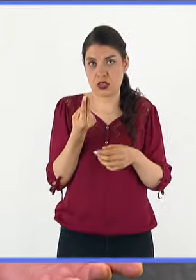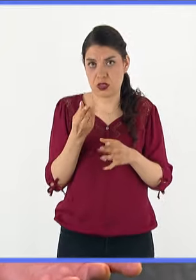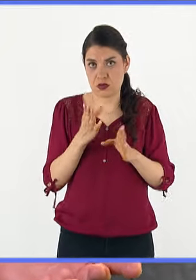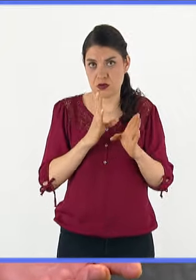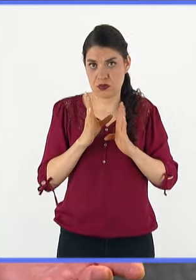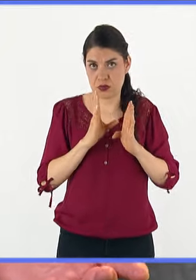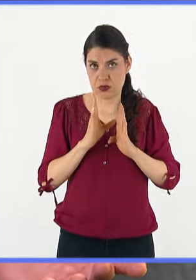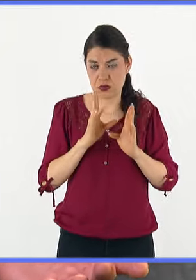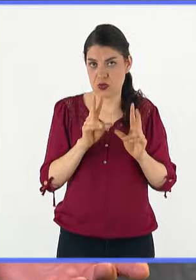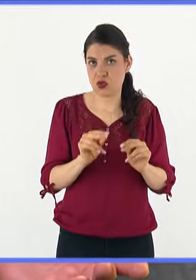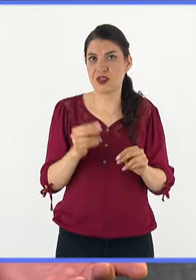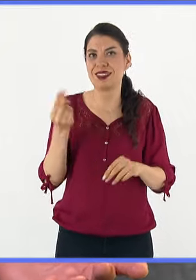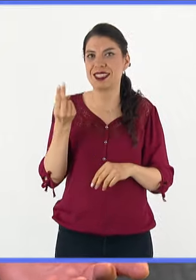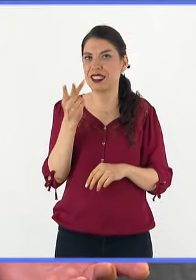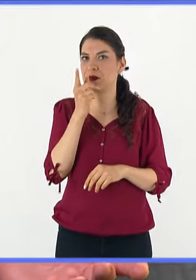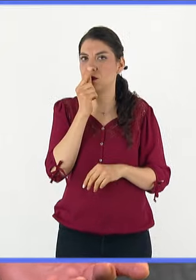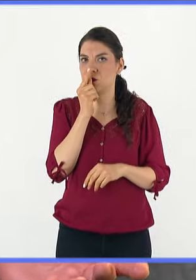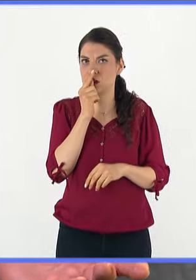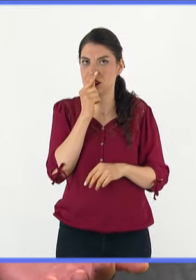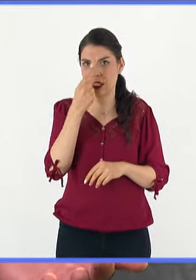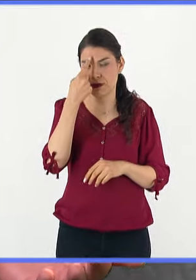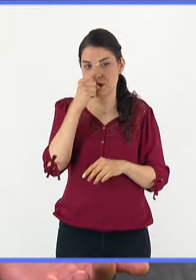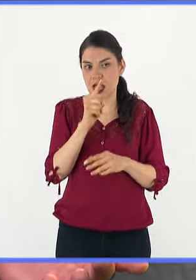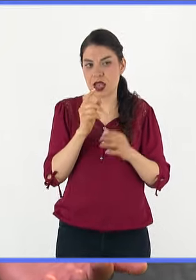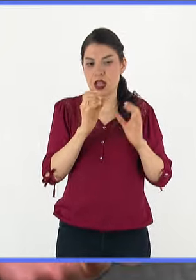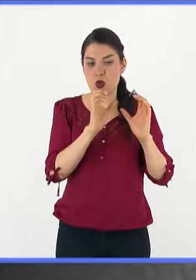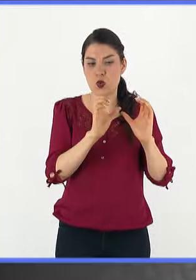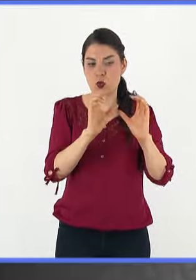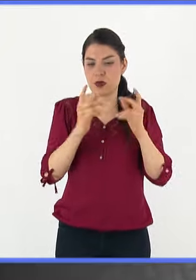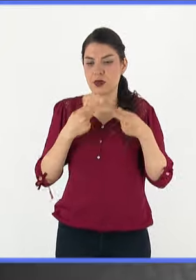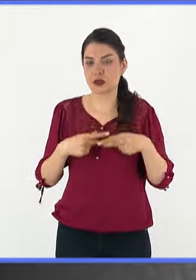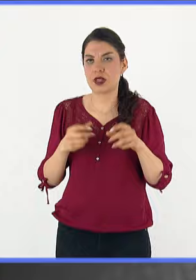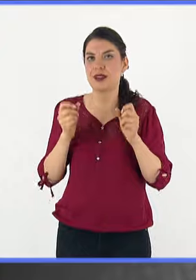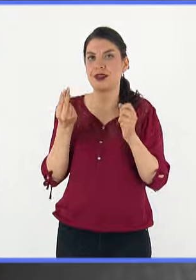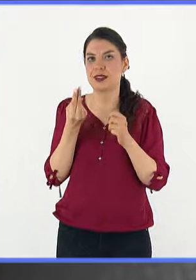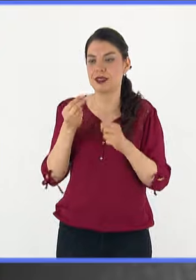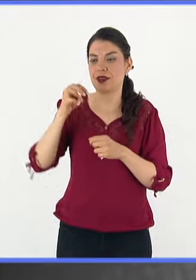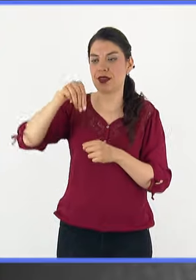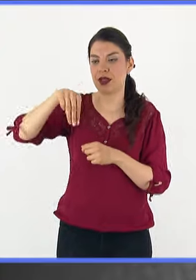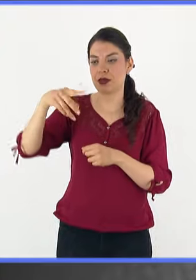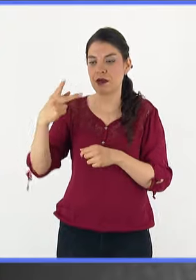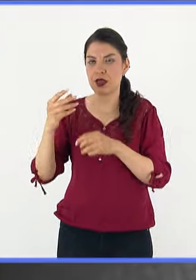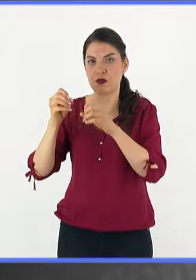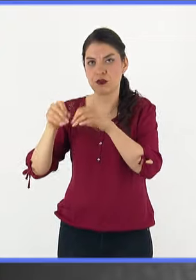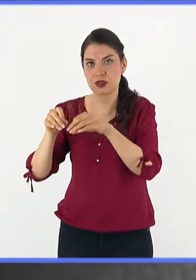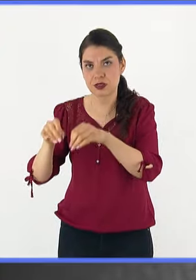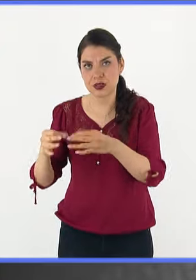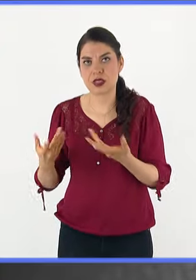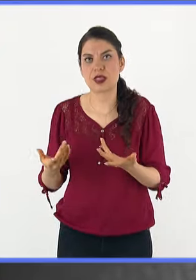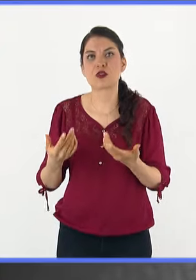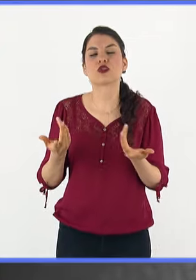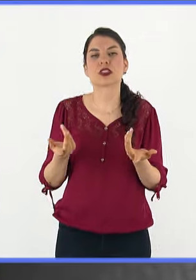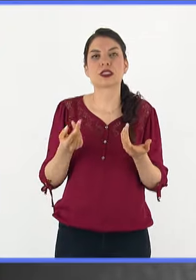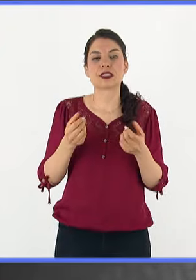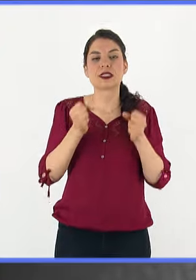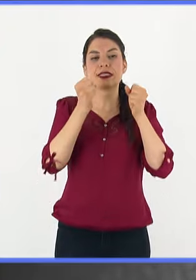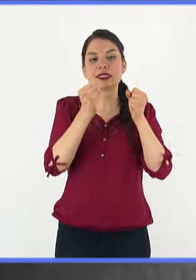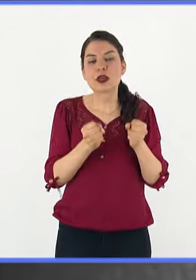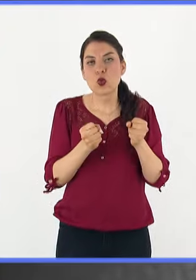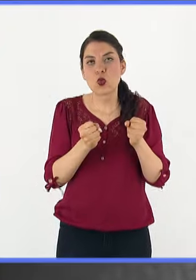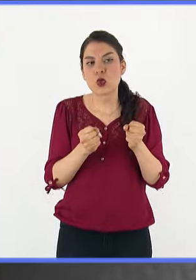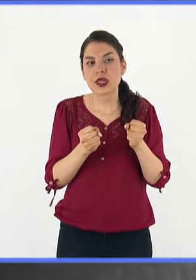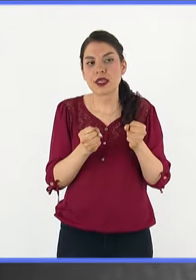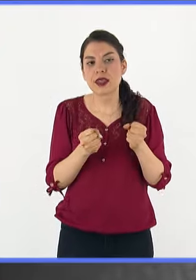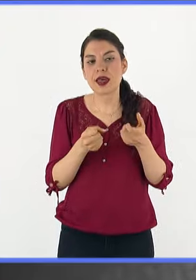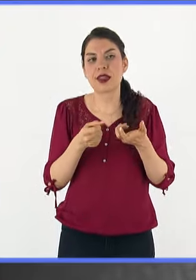no marinos necesitamos policías y ministerios públicos Entonces qué tutela la seguridad interior qué